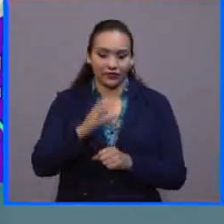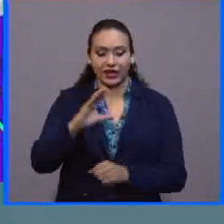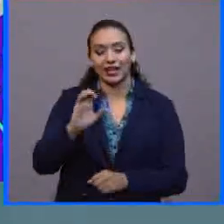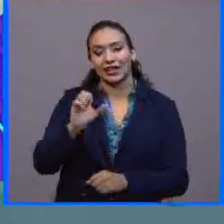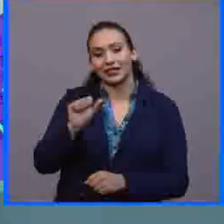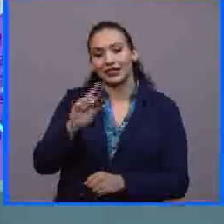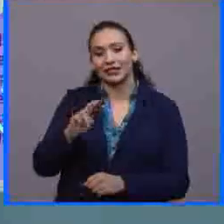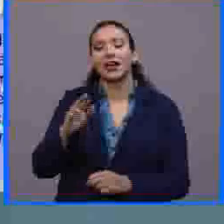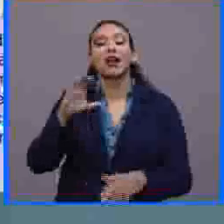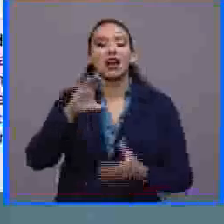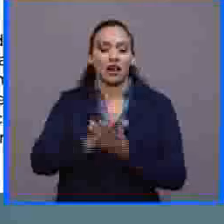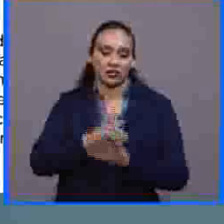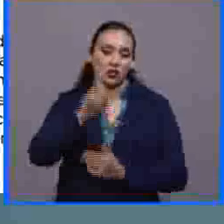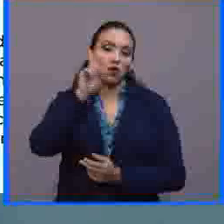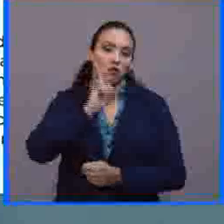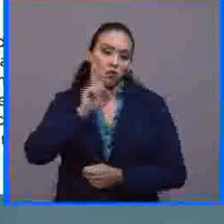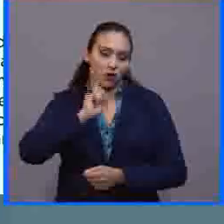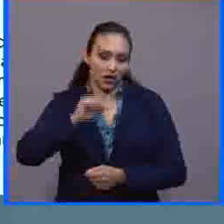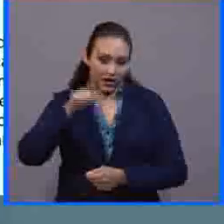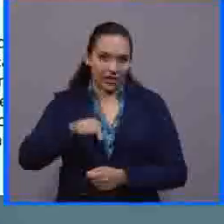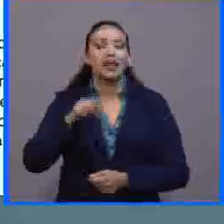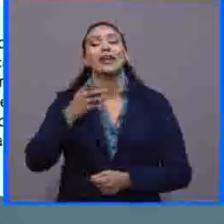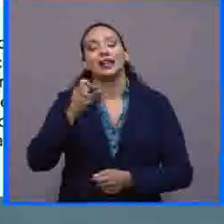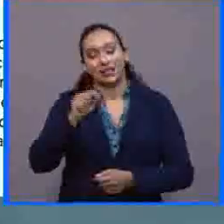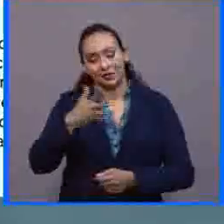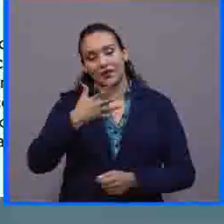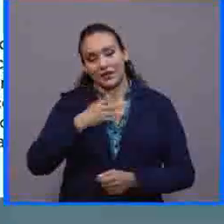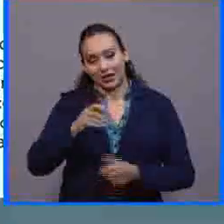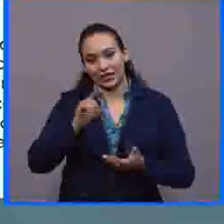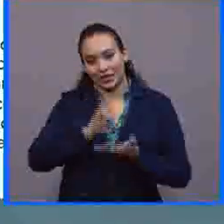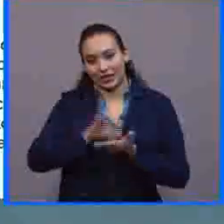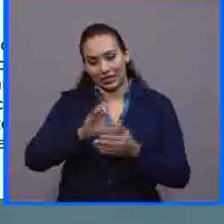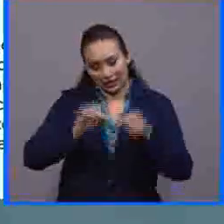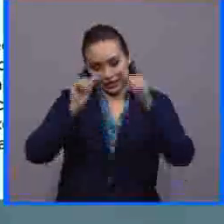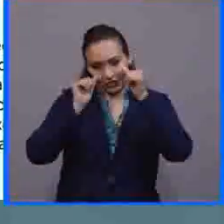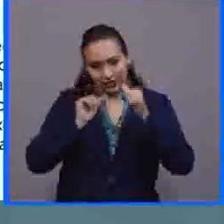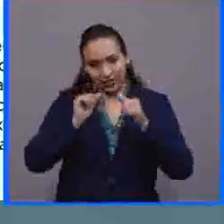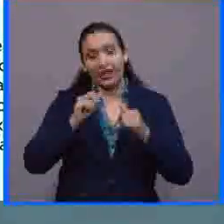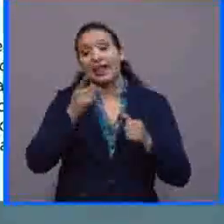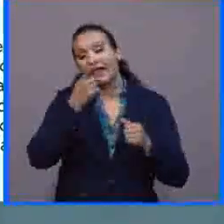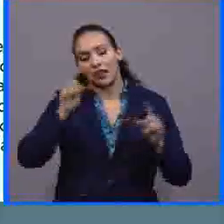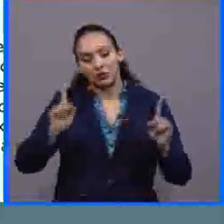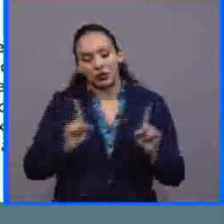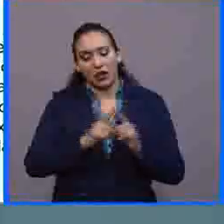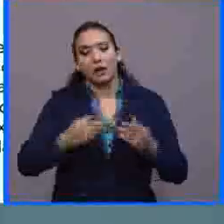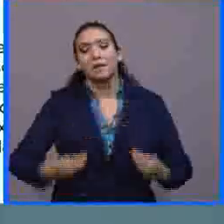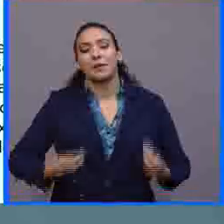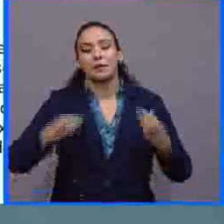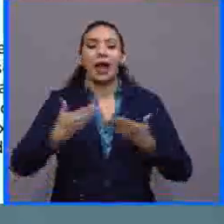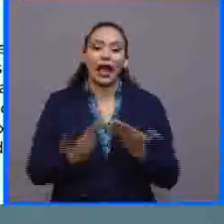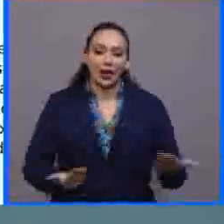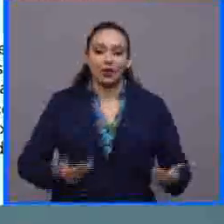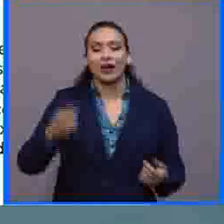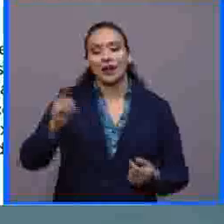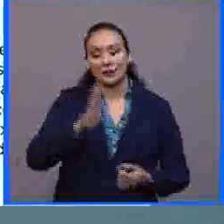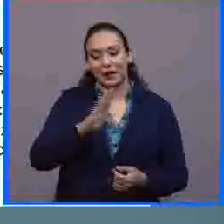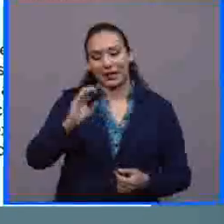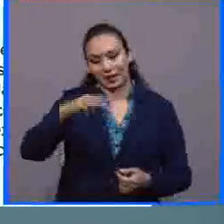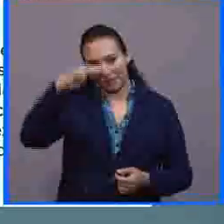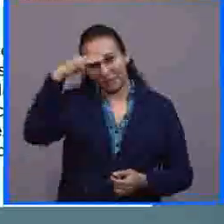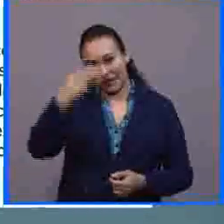contrajo nupcias con una mexicana también con discapacidad visual, con quien decidió residir en Mexicali, Baja California,